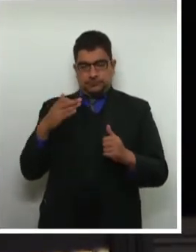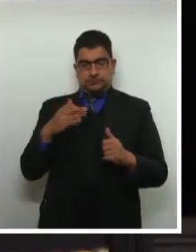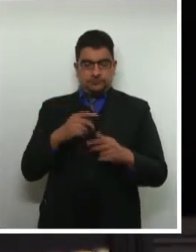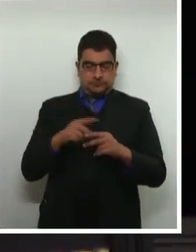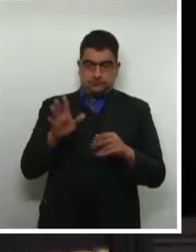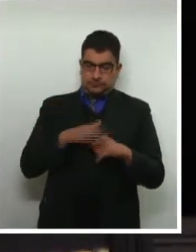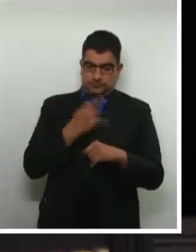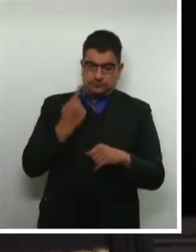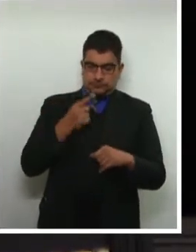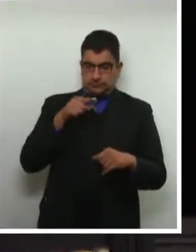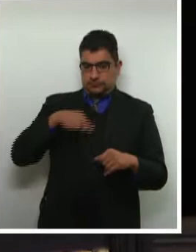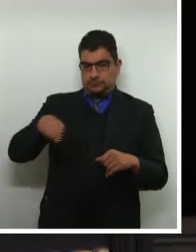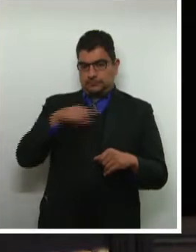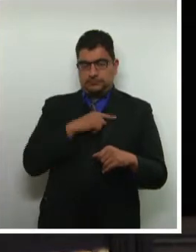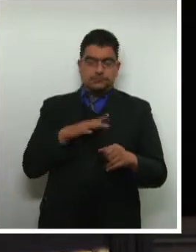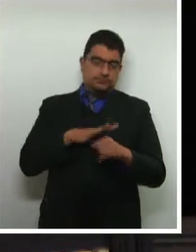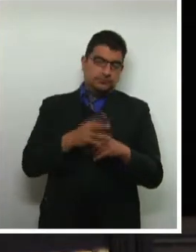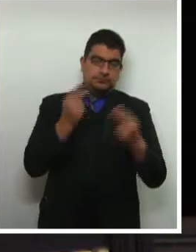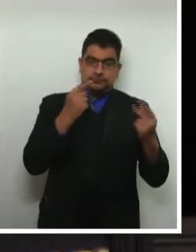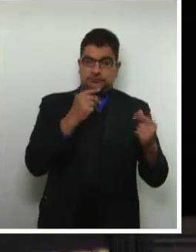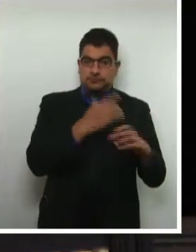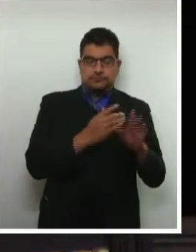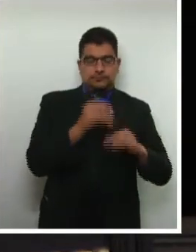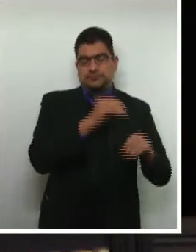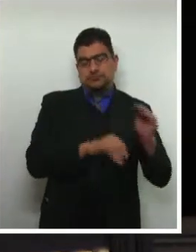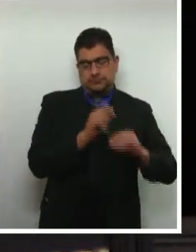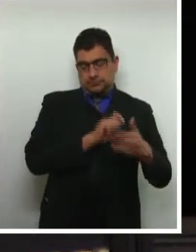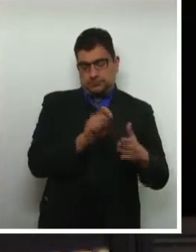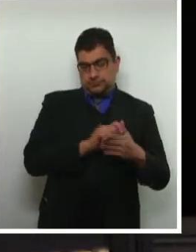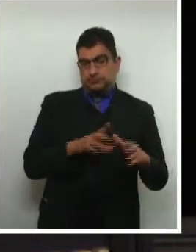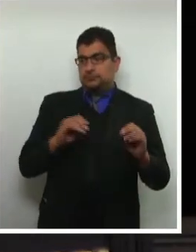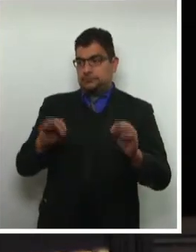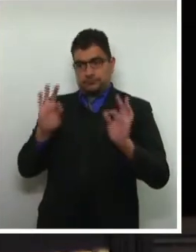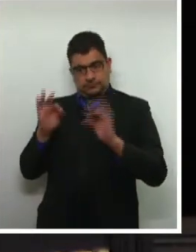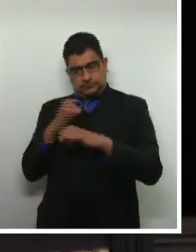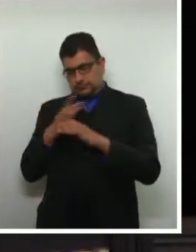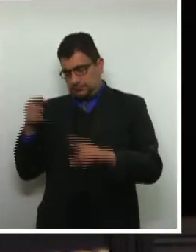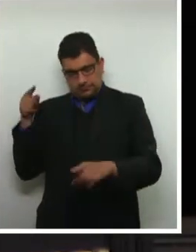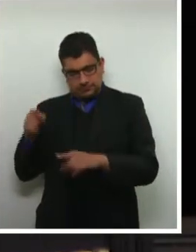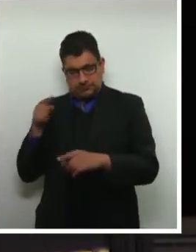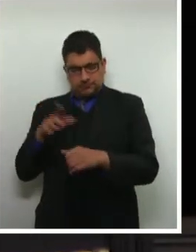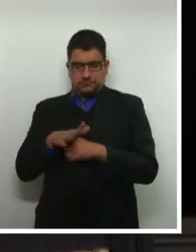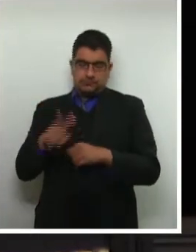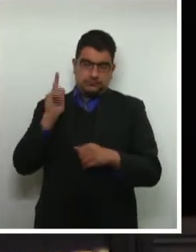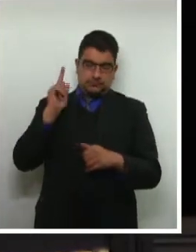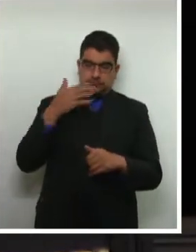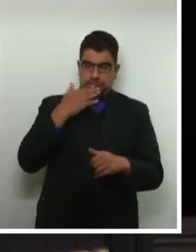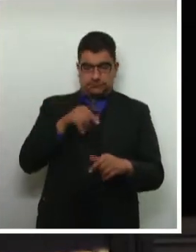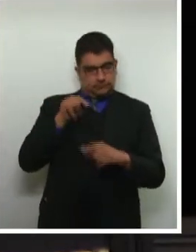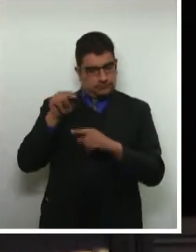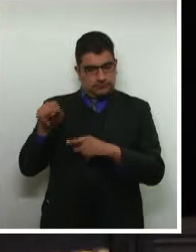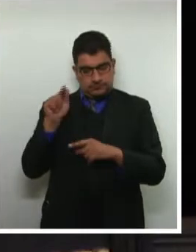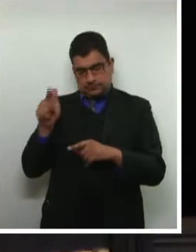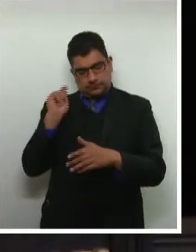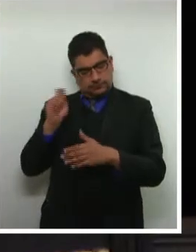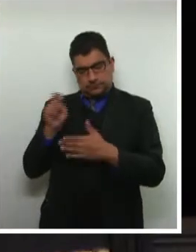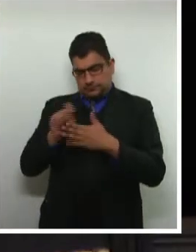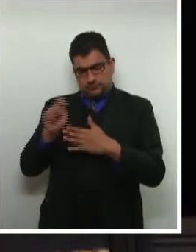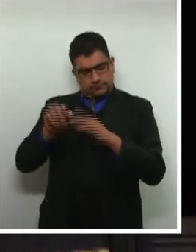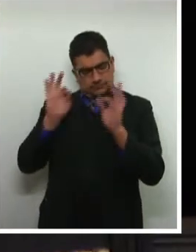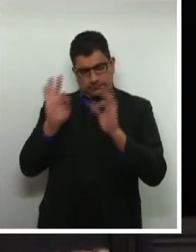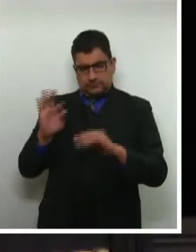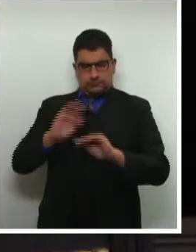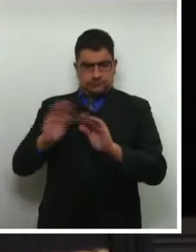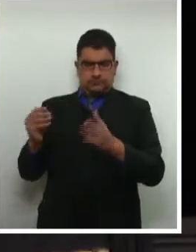¿Una redacción vaporosa o una redacción contundente? Yo les pido la redacción contundente, que